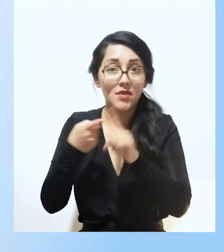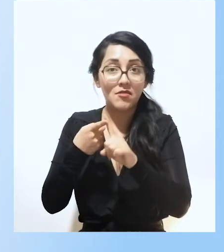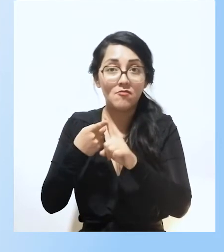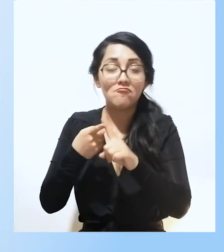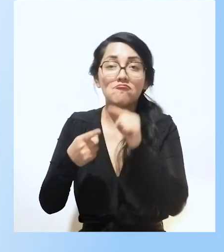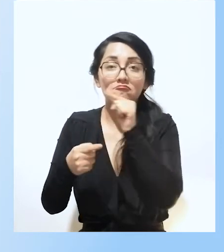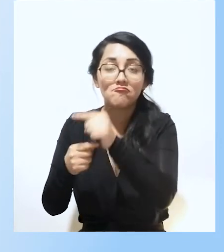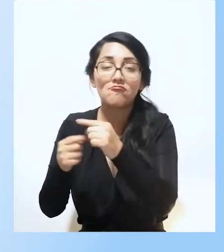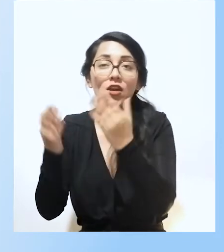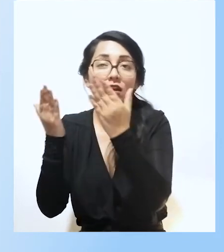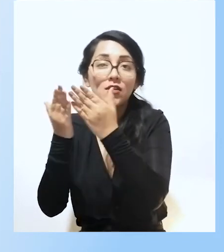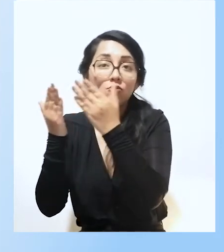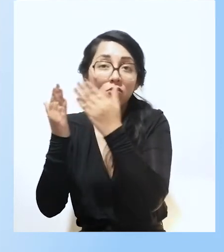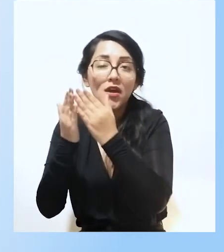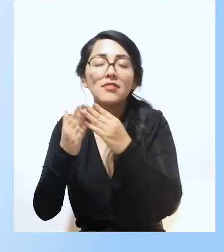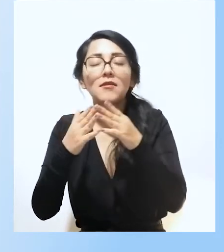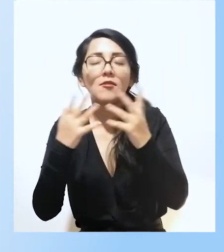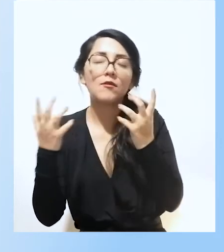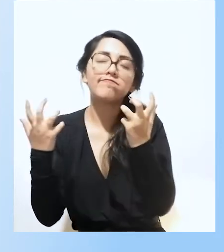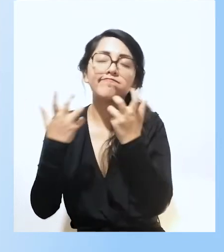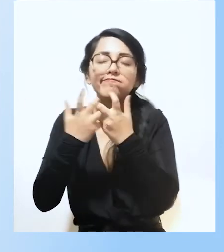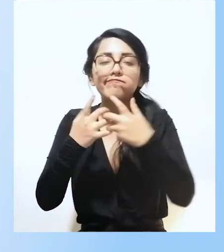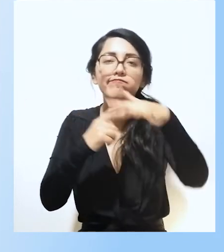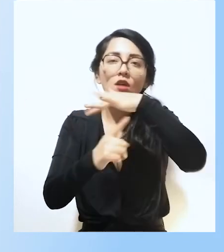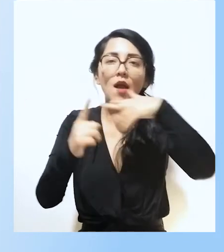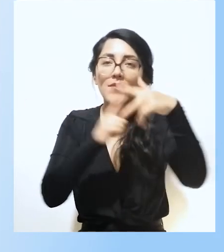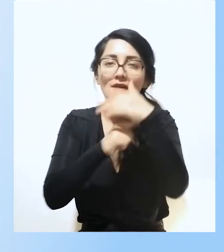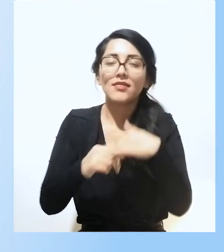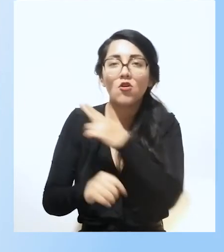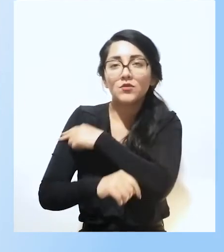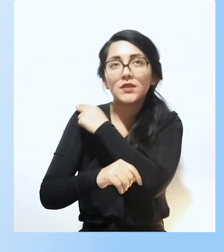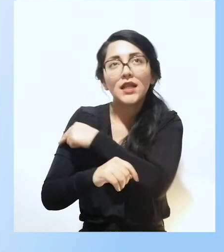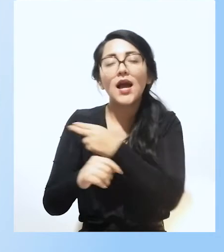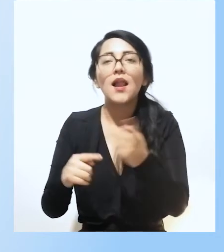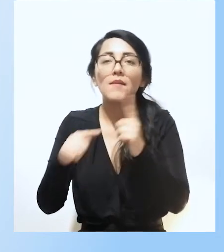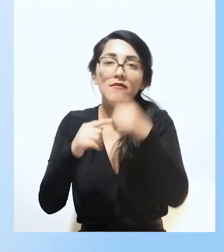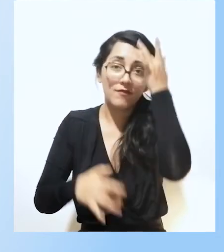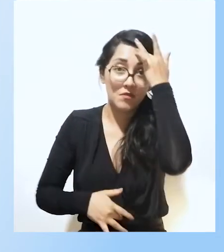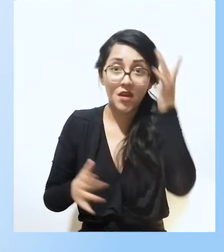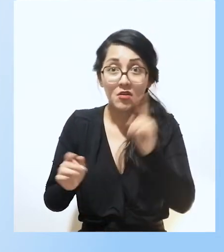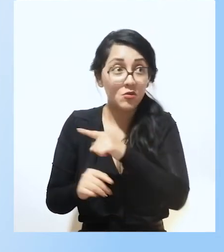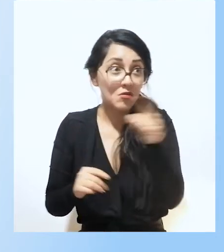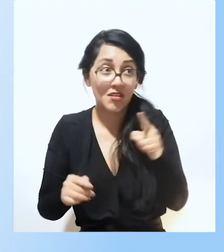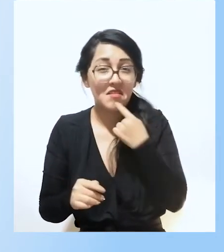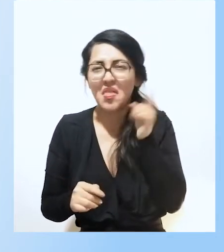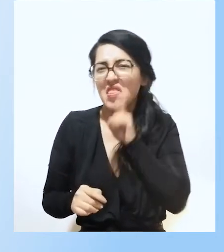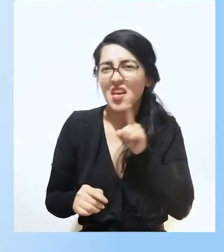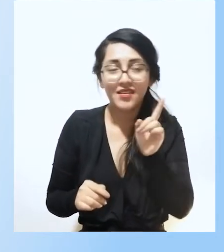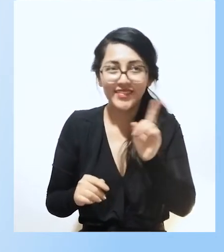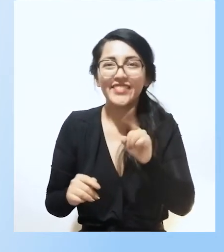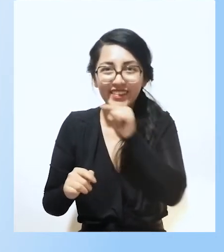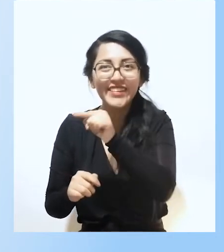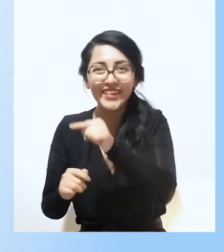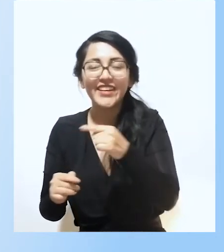mejor adaptación a la hospitalización y a la situación de enfermedad. Esto nadie me lo podrá contradecir, ¿eh? Logramos